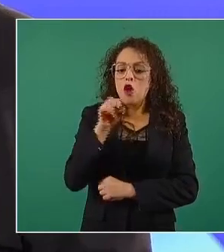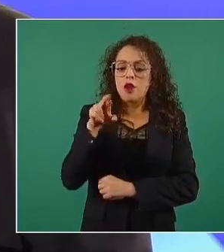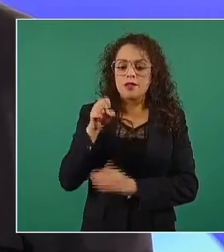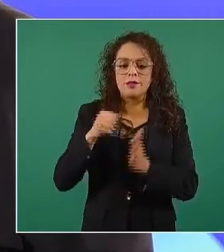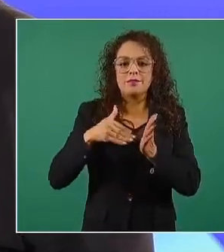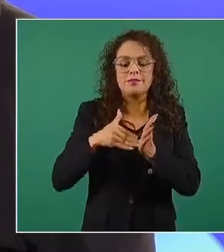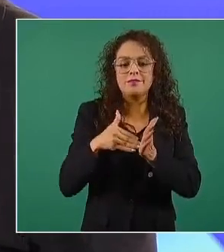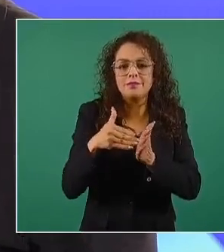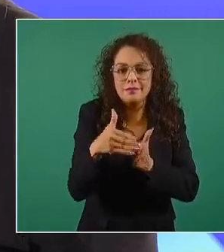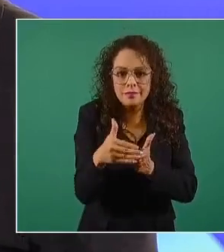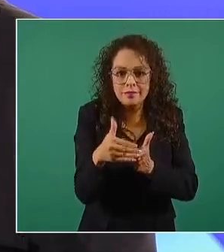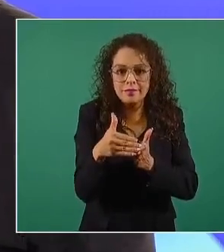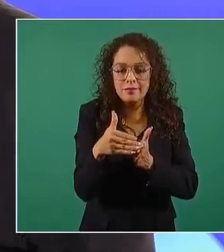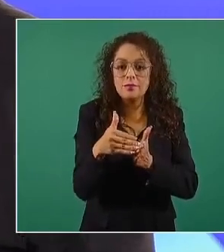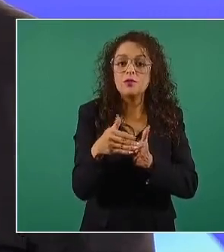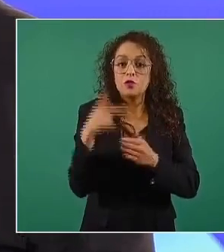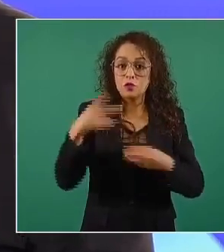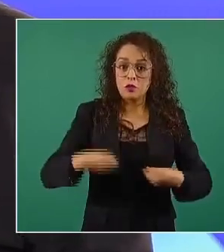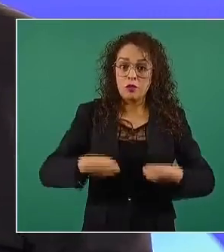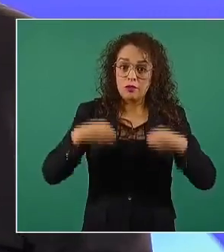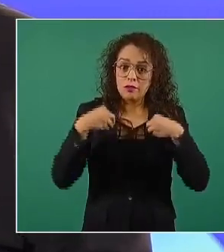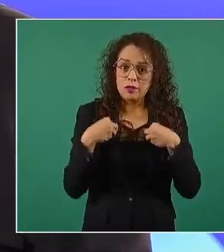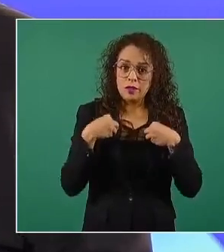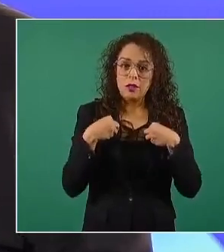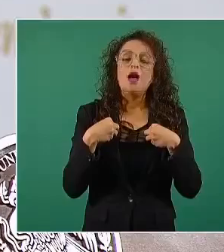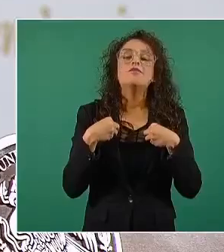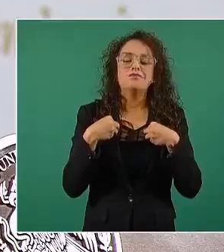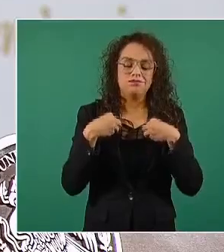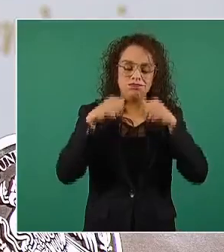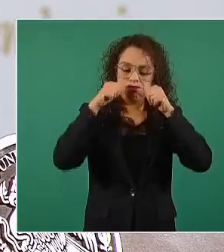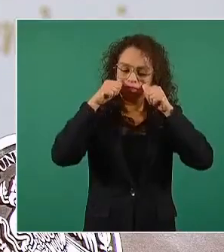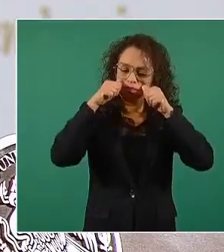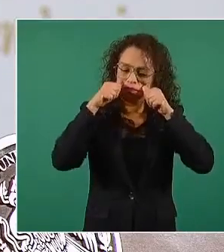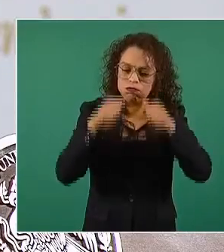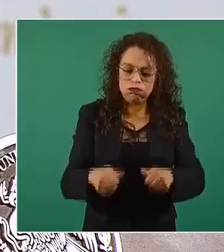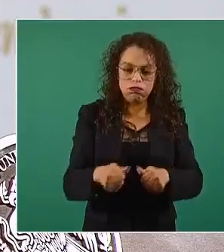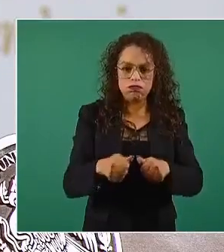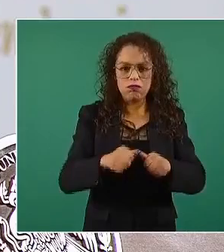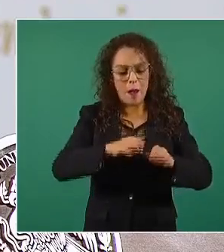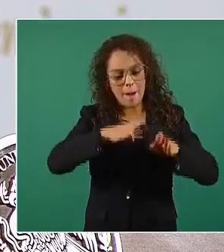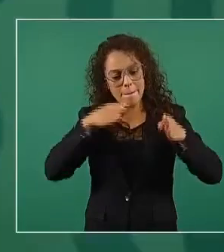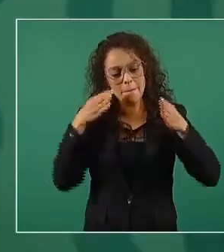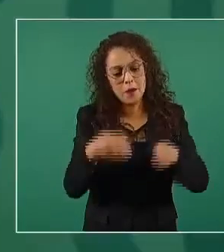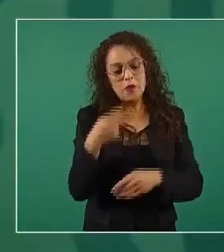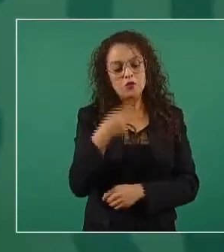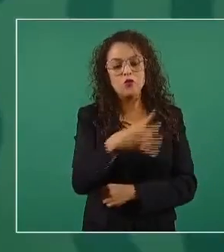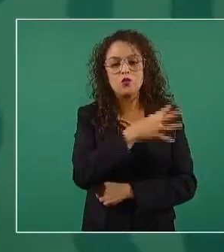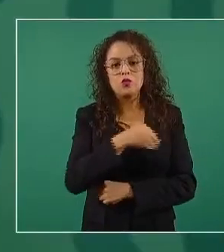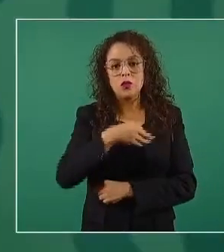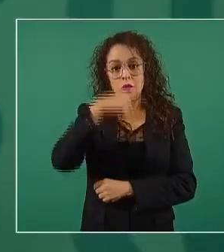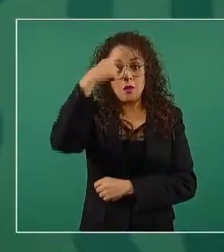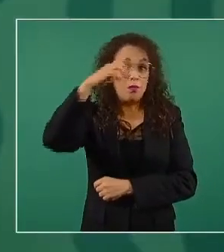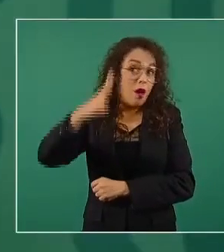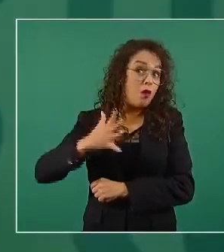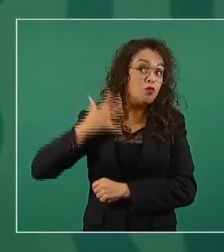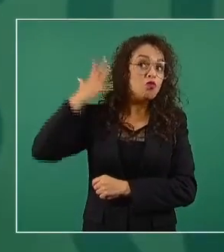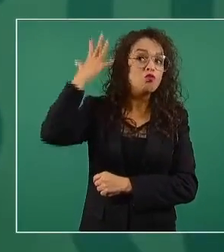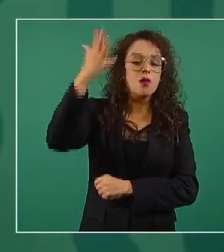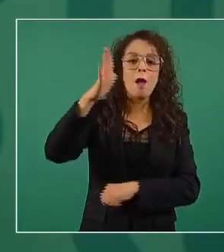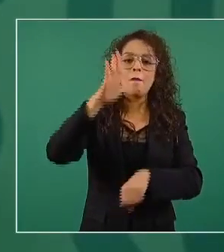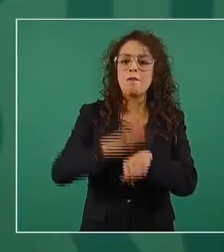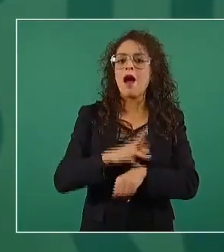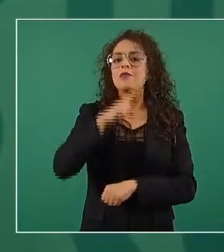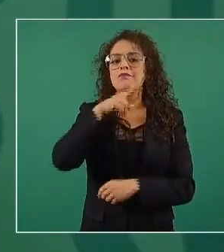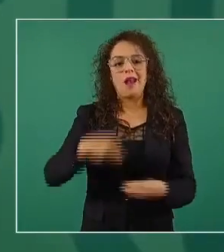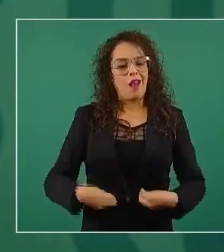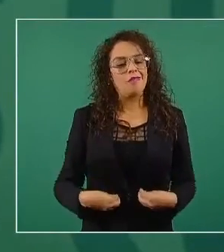dejan todos los días su vida para que sus hijos tengan una mejor esperanza de vida el día de mañana. En